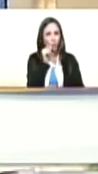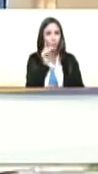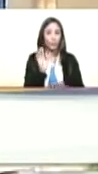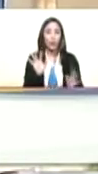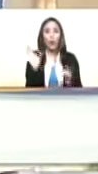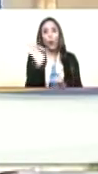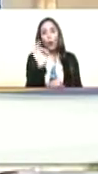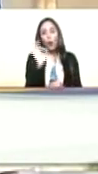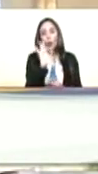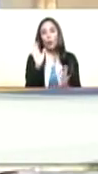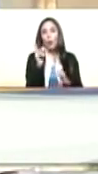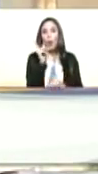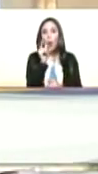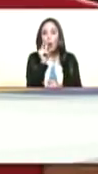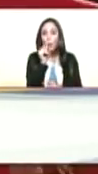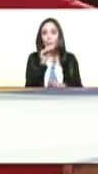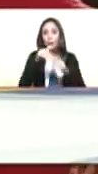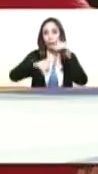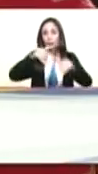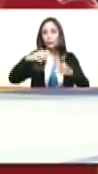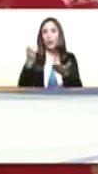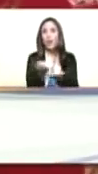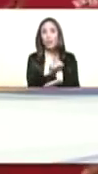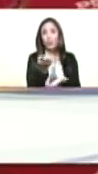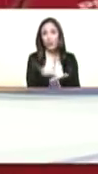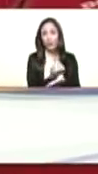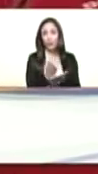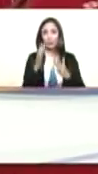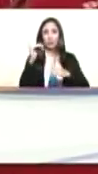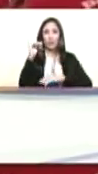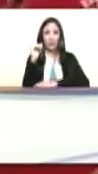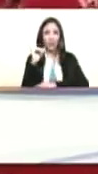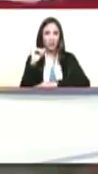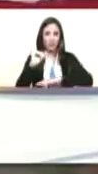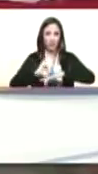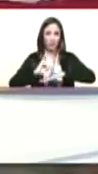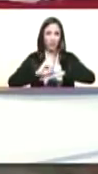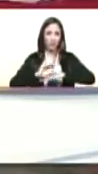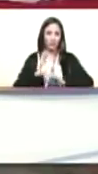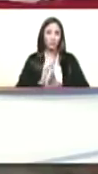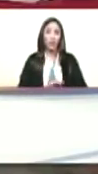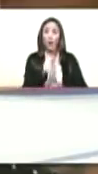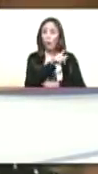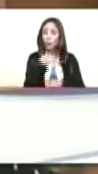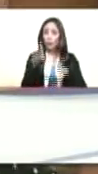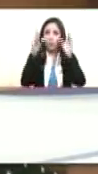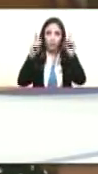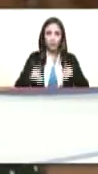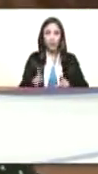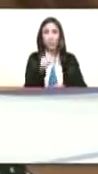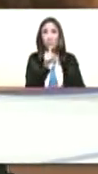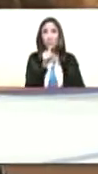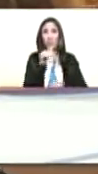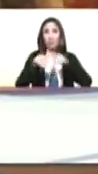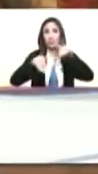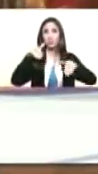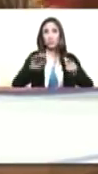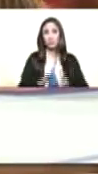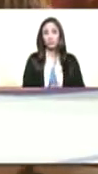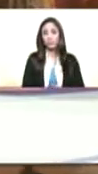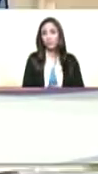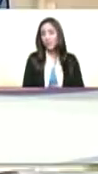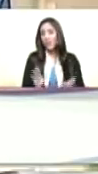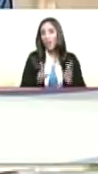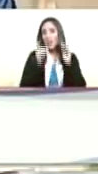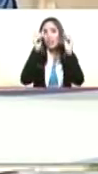Javier Bertucci, tienen libertad. Si quieren votar por Frank Quijada, tienen libertad. Voten por que